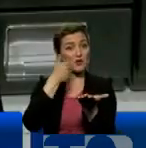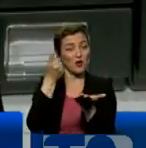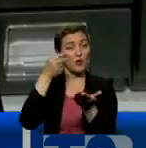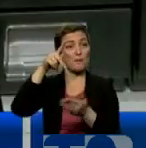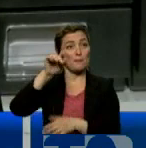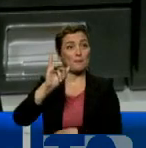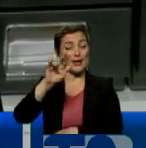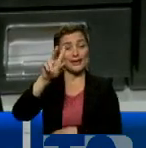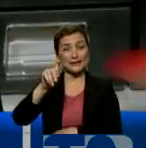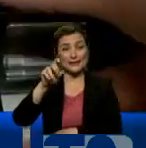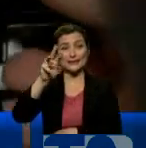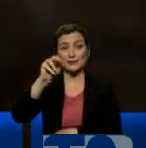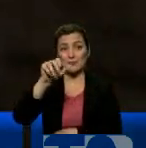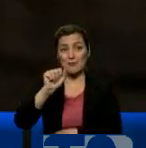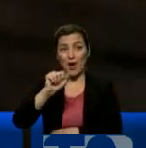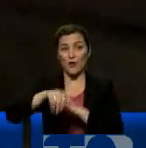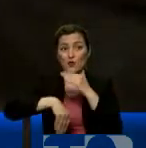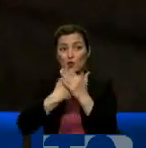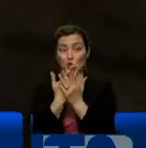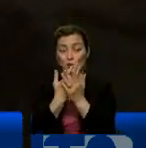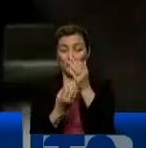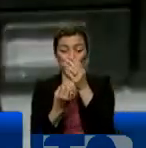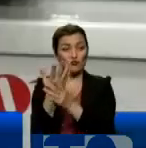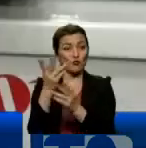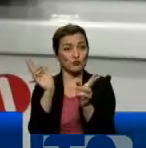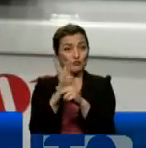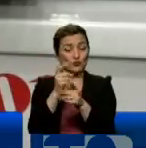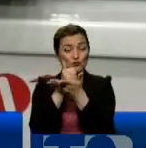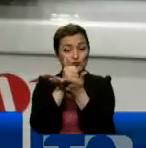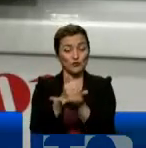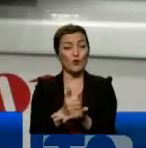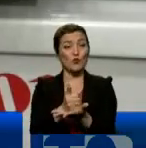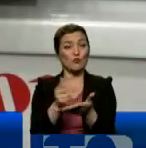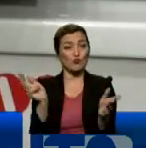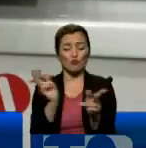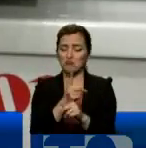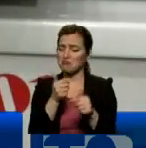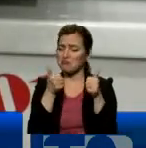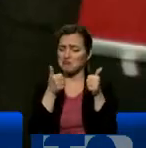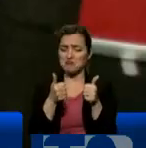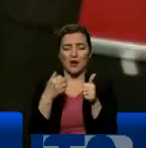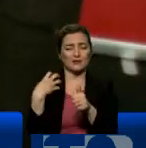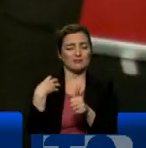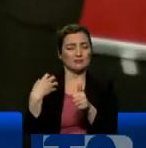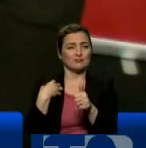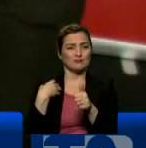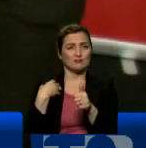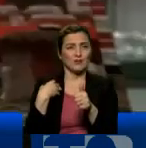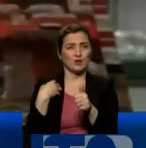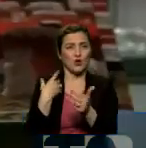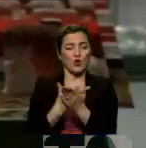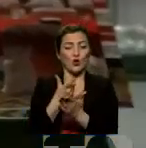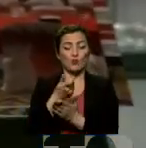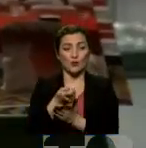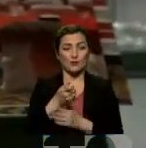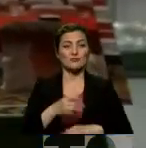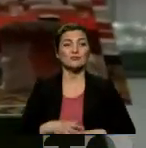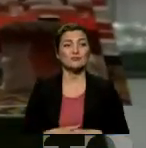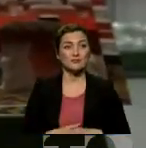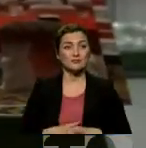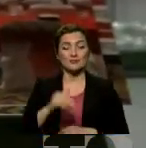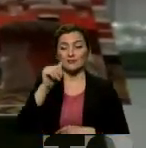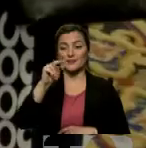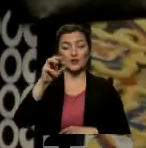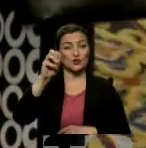Pixma Serie G. El nuevo programa beneficiará al consumidor para que su producto tenga una garantía en su compra. Además,